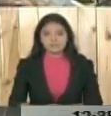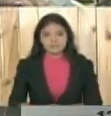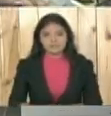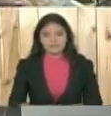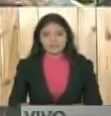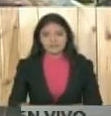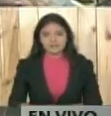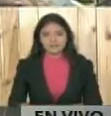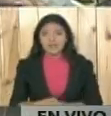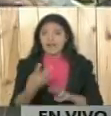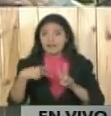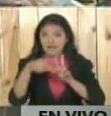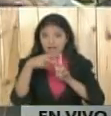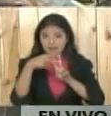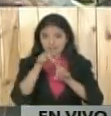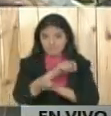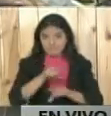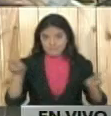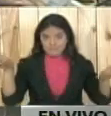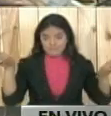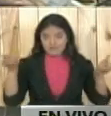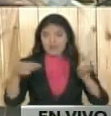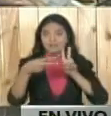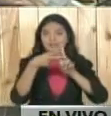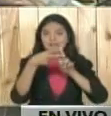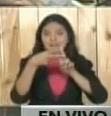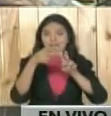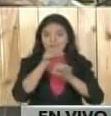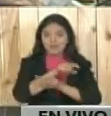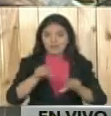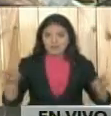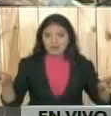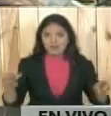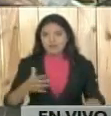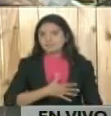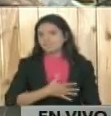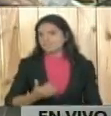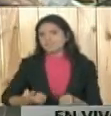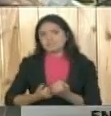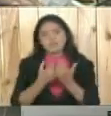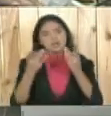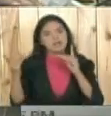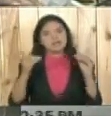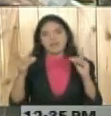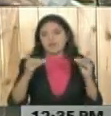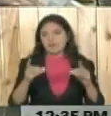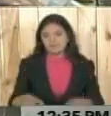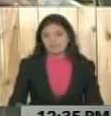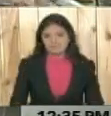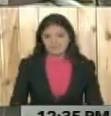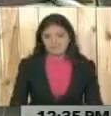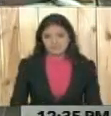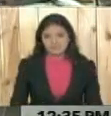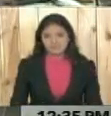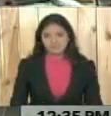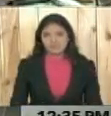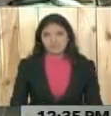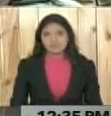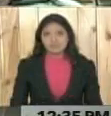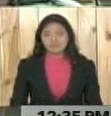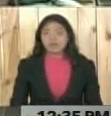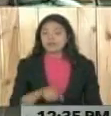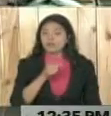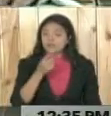a este hashtag, a esta etiqueta, Restiados con el Diálogo. Ajá. Y conéctese